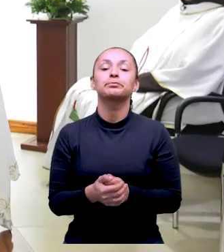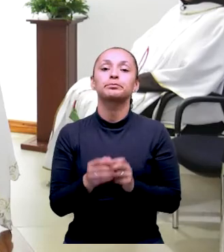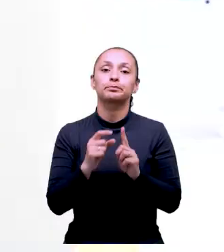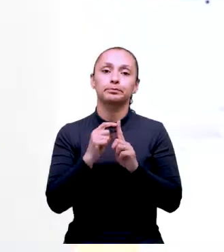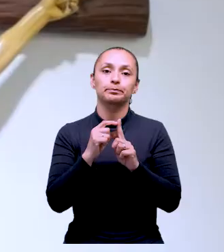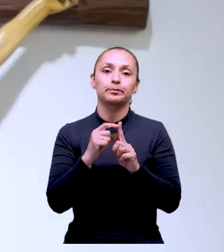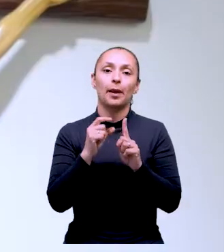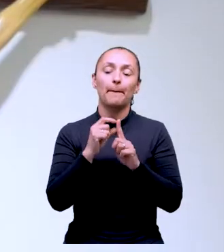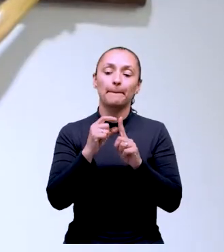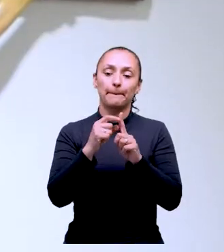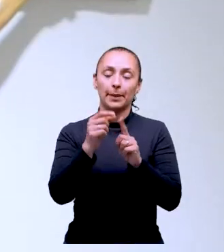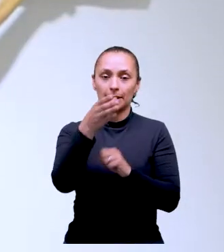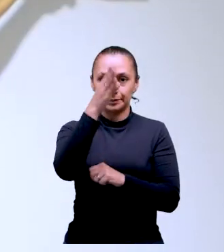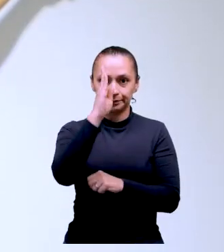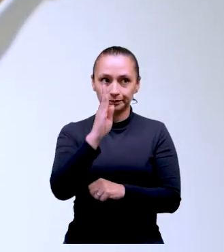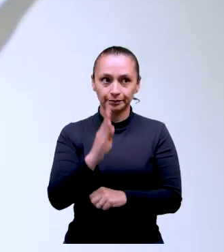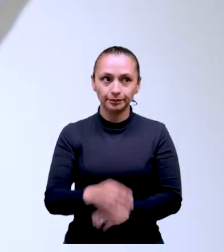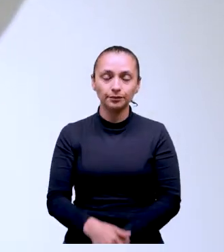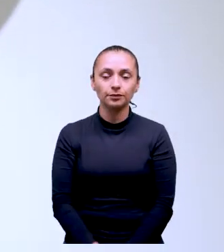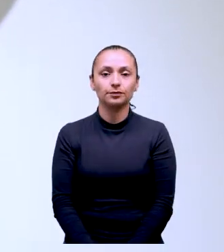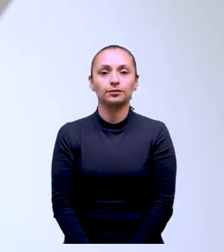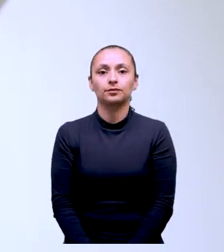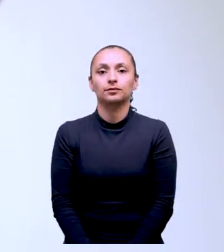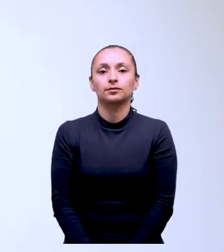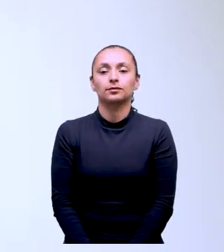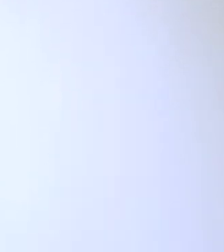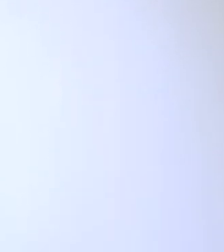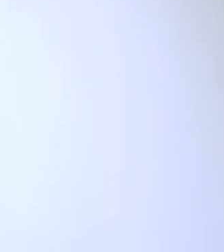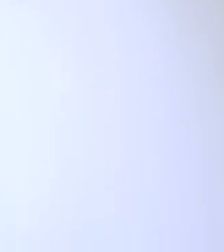palabra de dios vamos